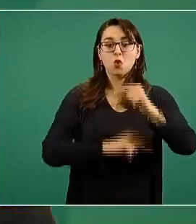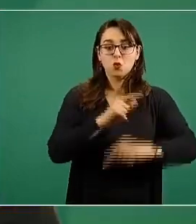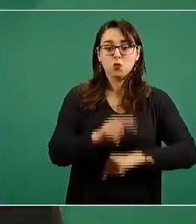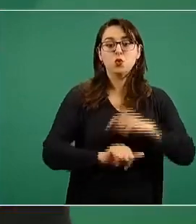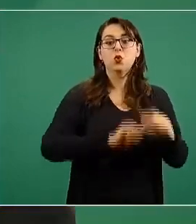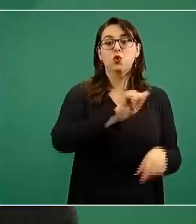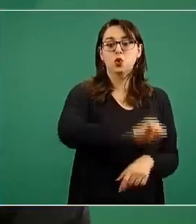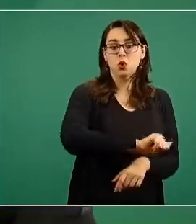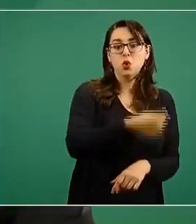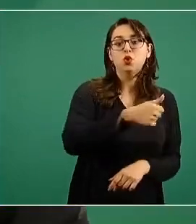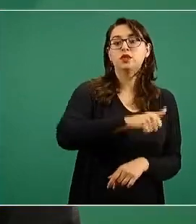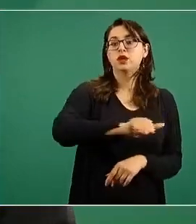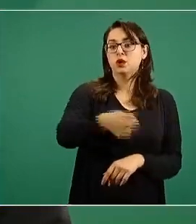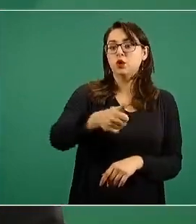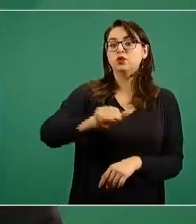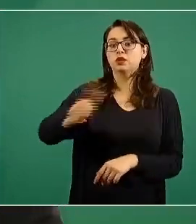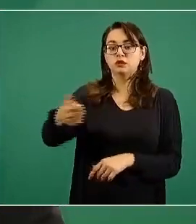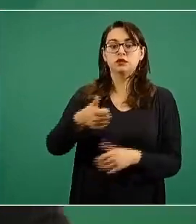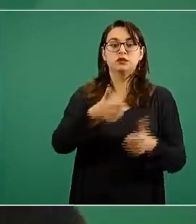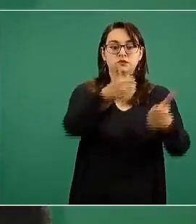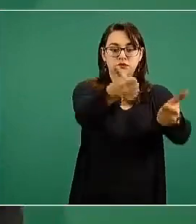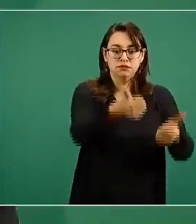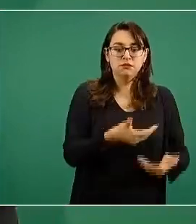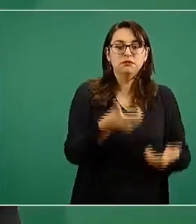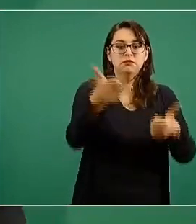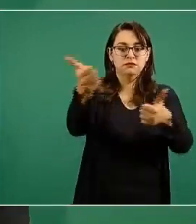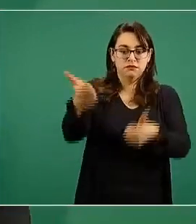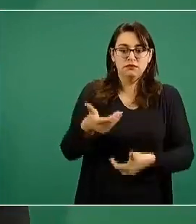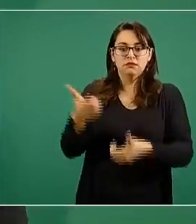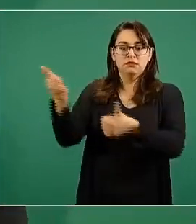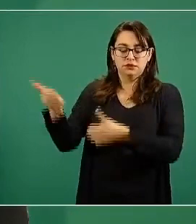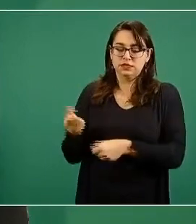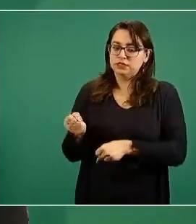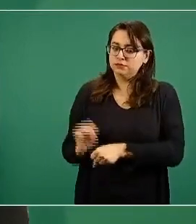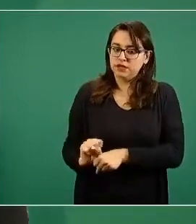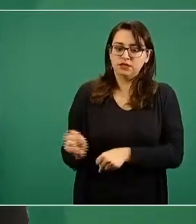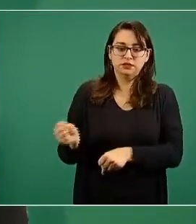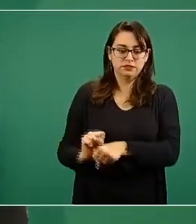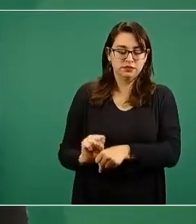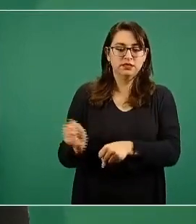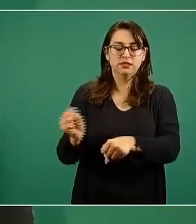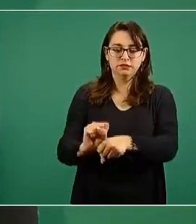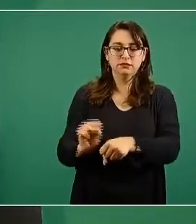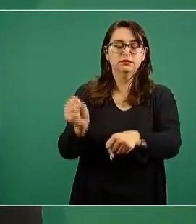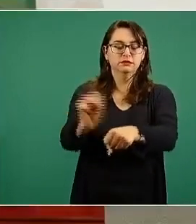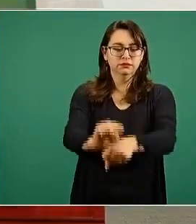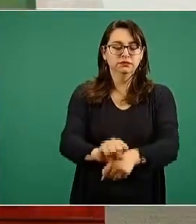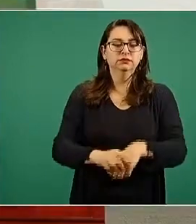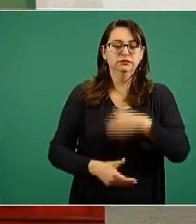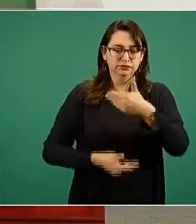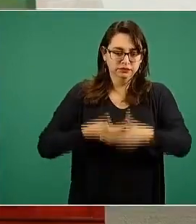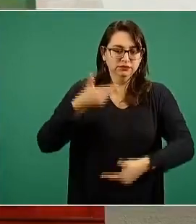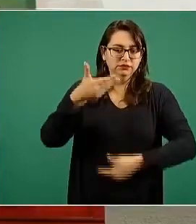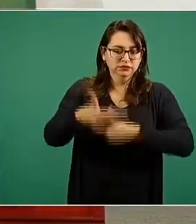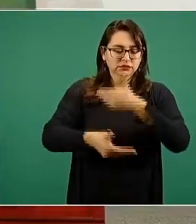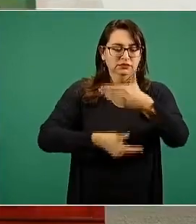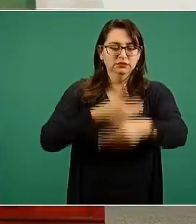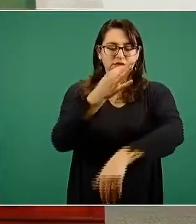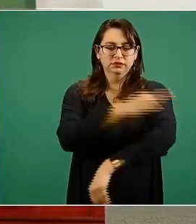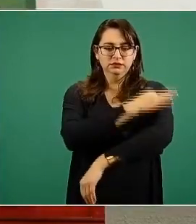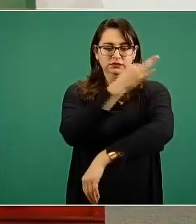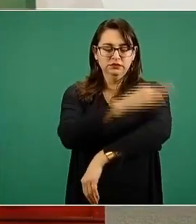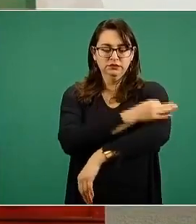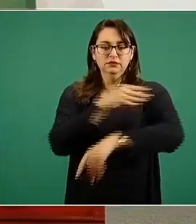más vacuna en cada semana seguramente para ir cumpliendo